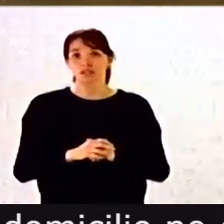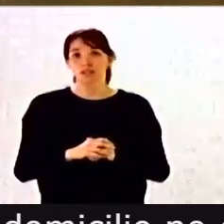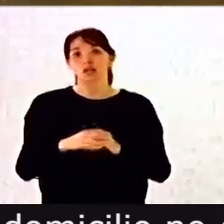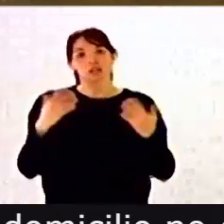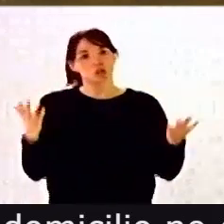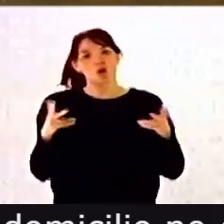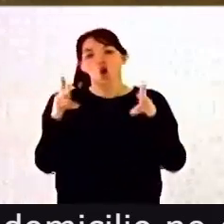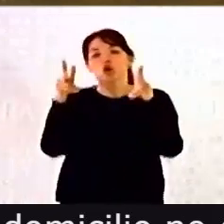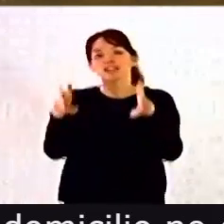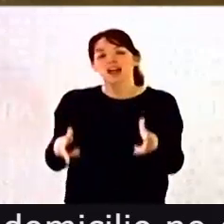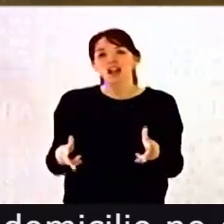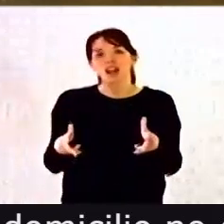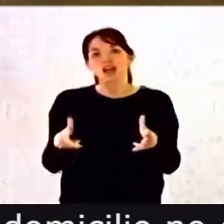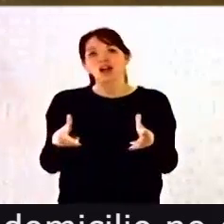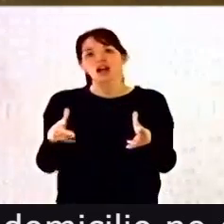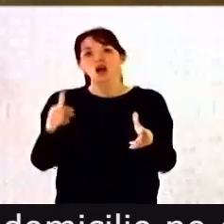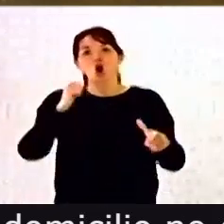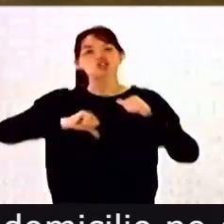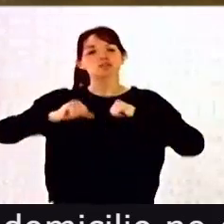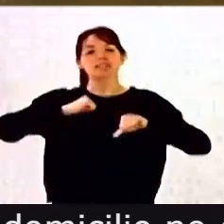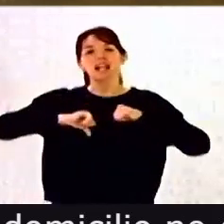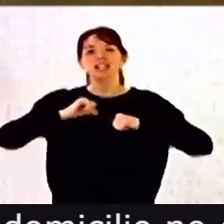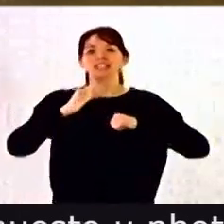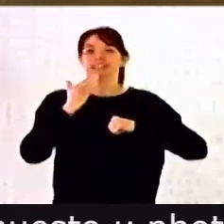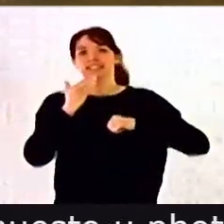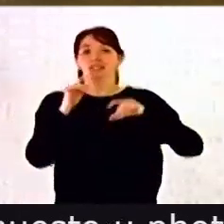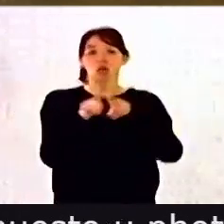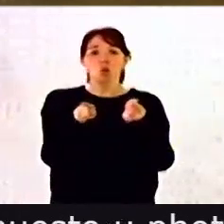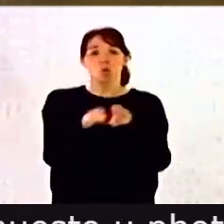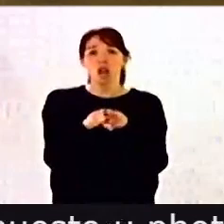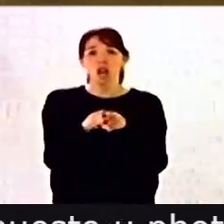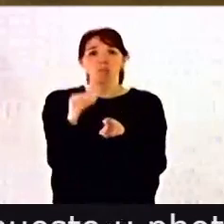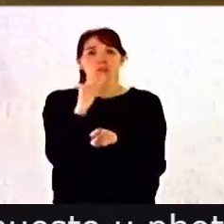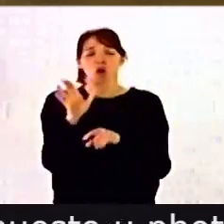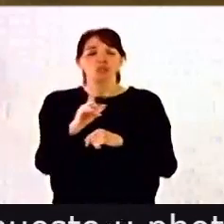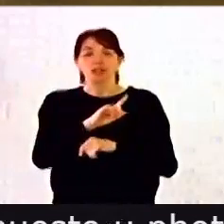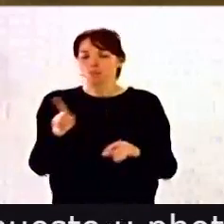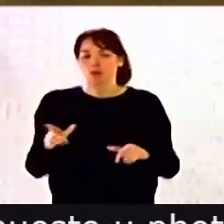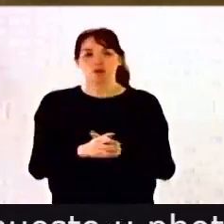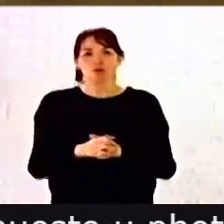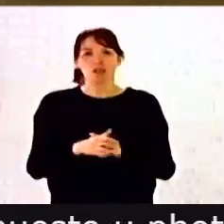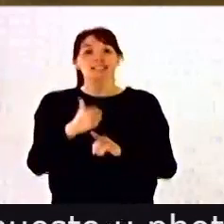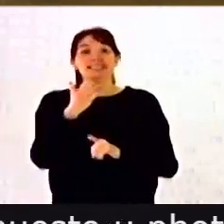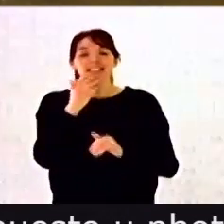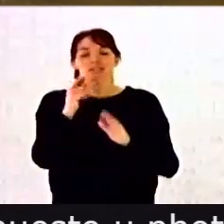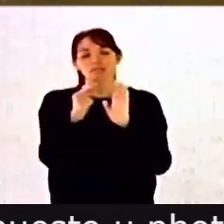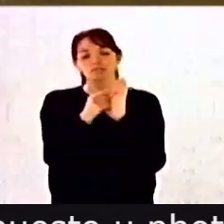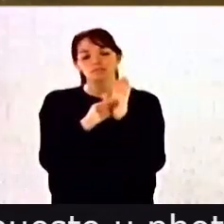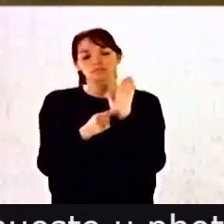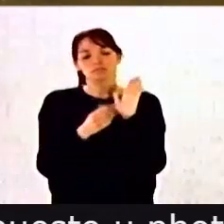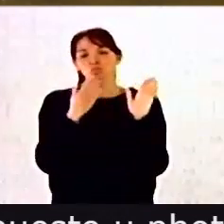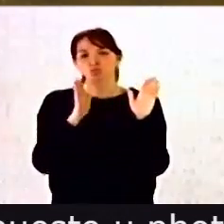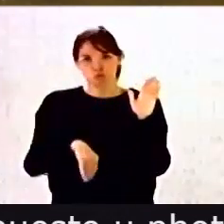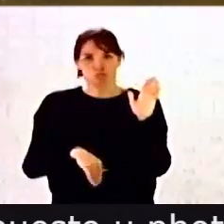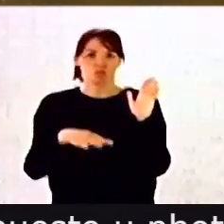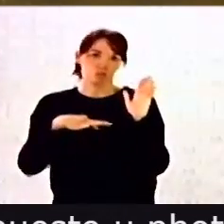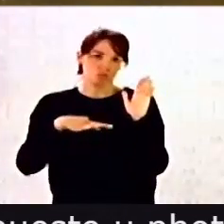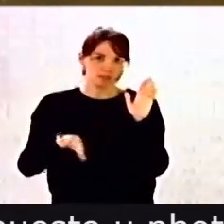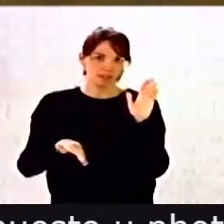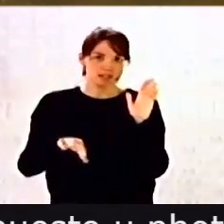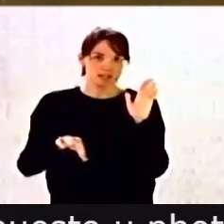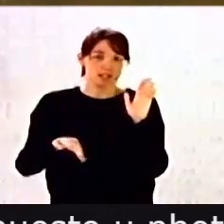hotel hospitalizado tampoco es mejor que una residencia siempre que reúna las condiciones adecuadas. Otra cosa sería que en los